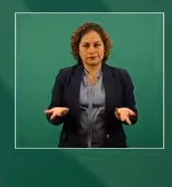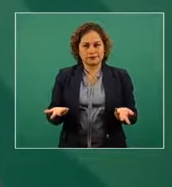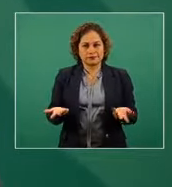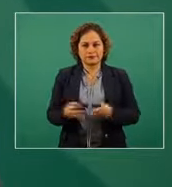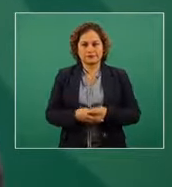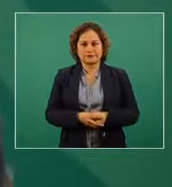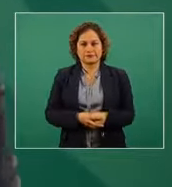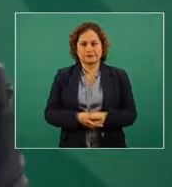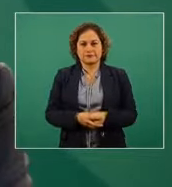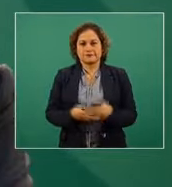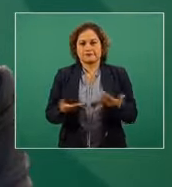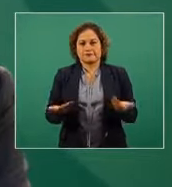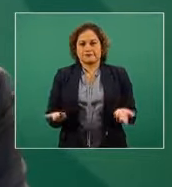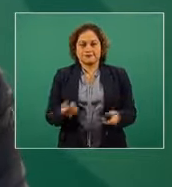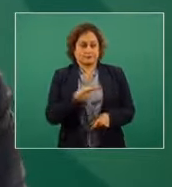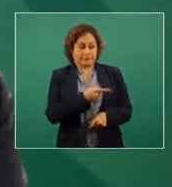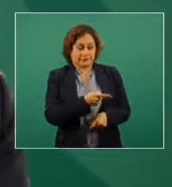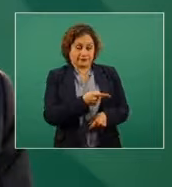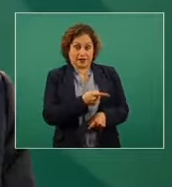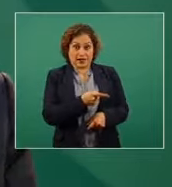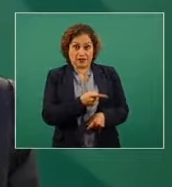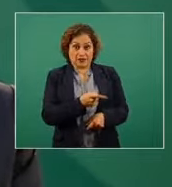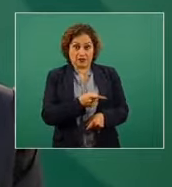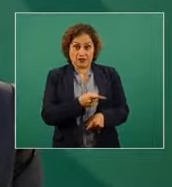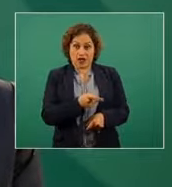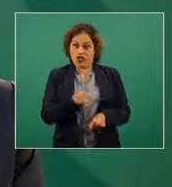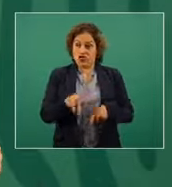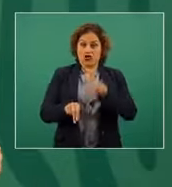Y no solo se oponen a esta reforma, ayer lo decía yo,